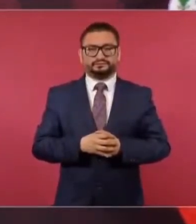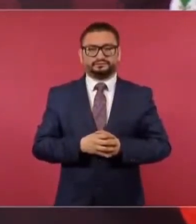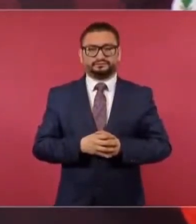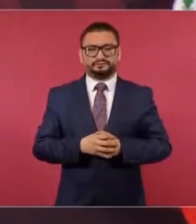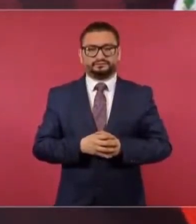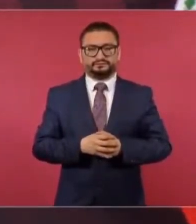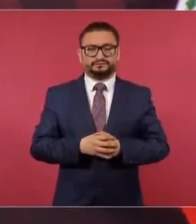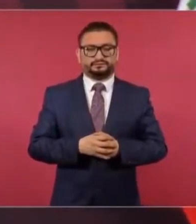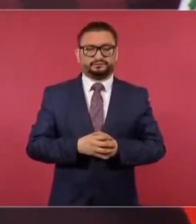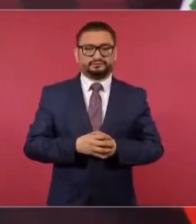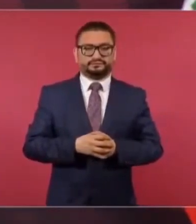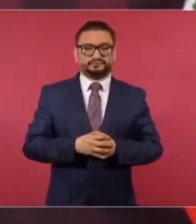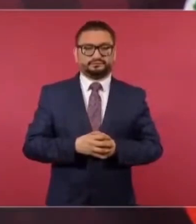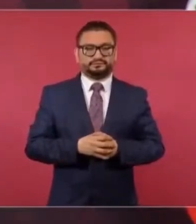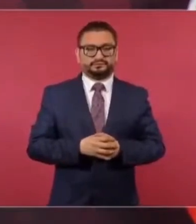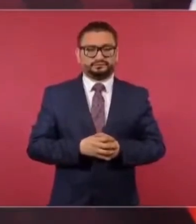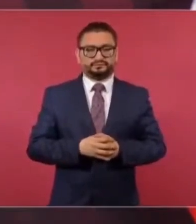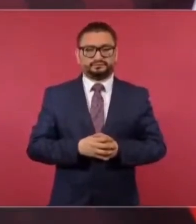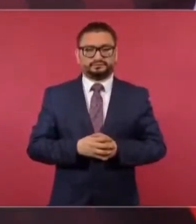Y